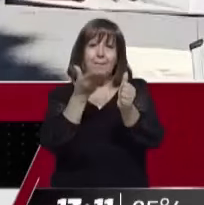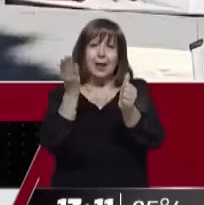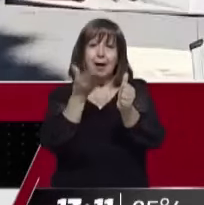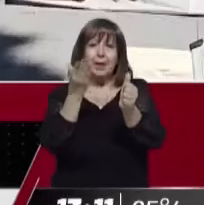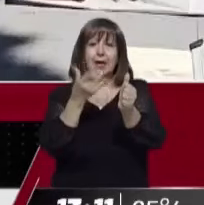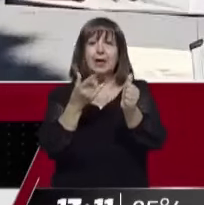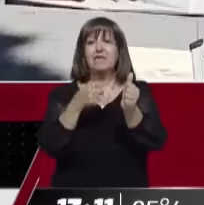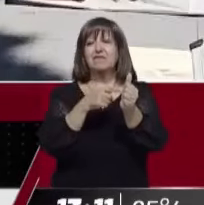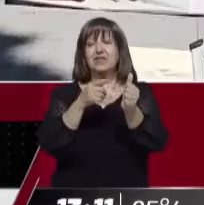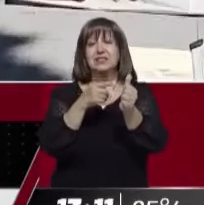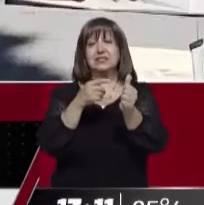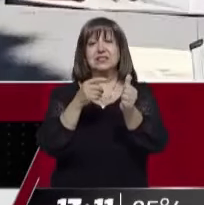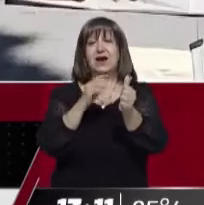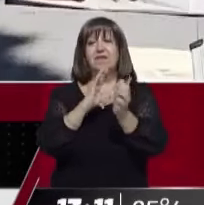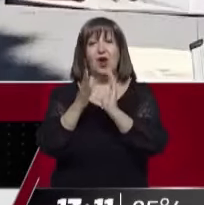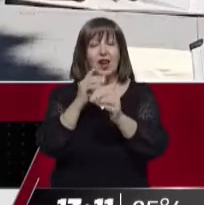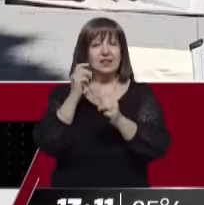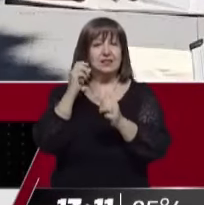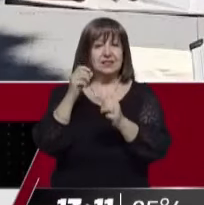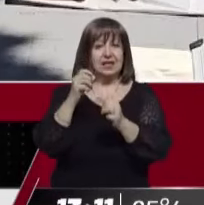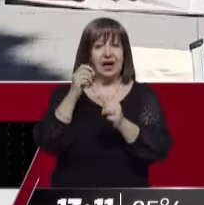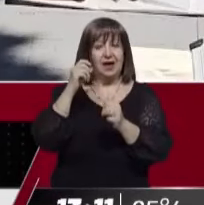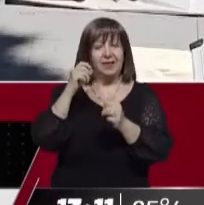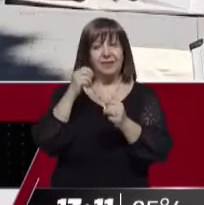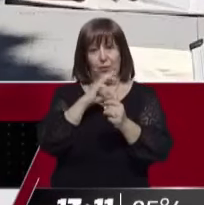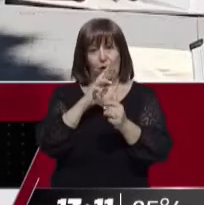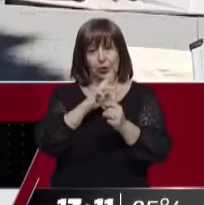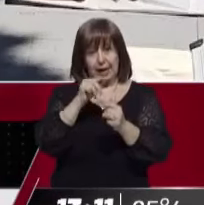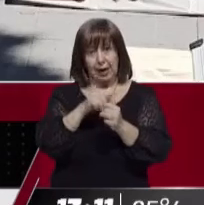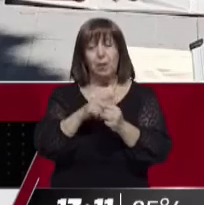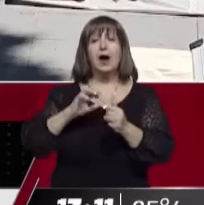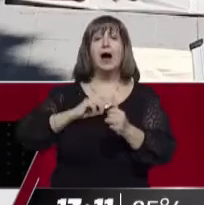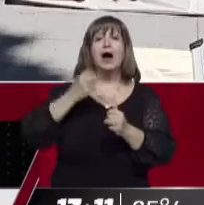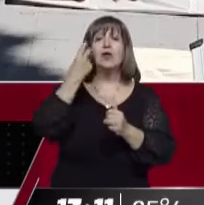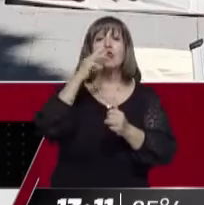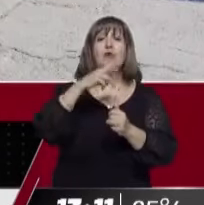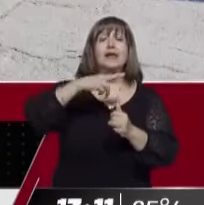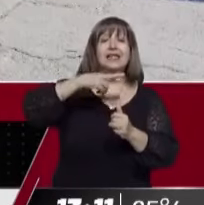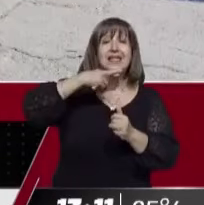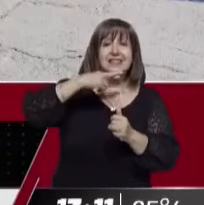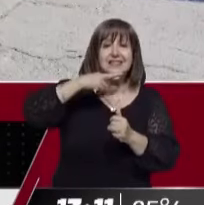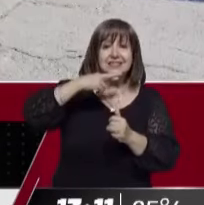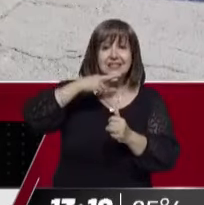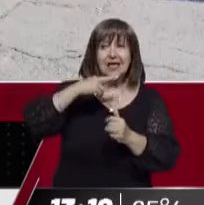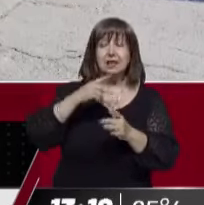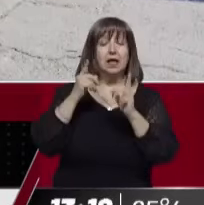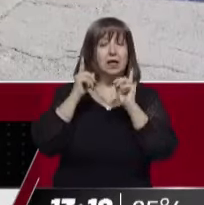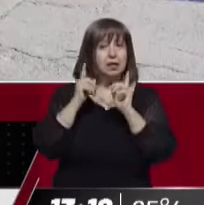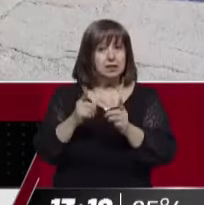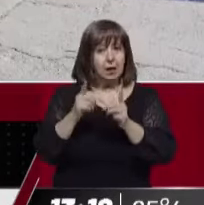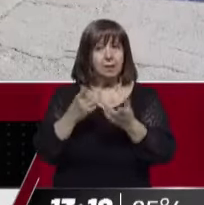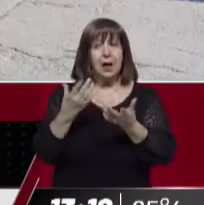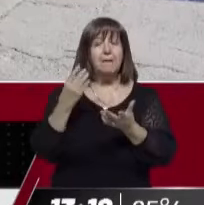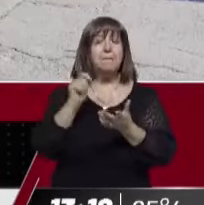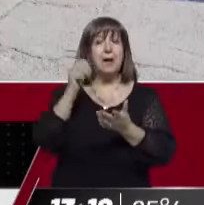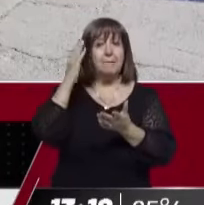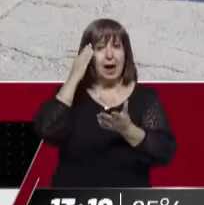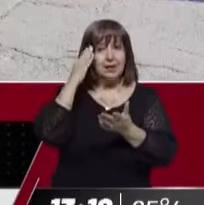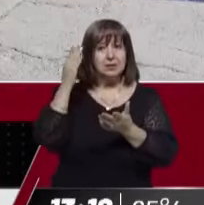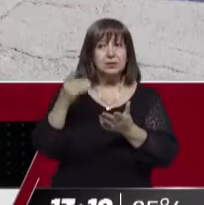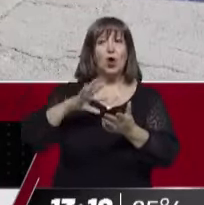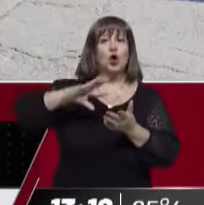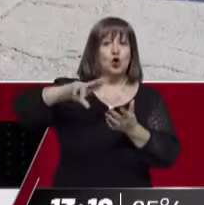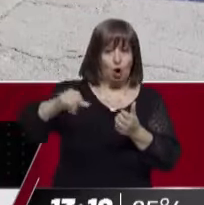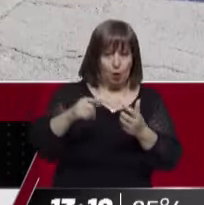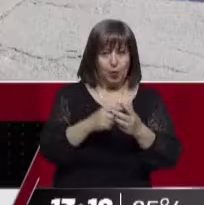mediar violencia de género. Me voy al año 17, 22 de marzo 2017, también implicado en un robo